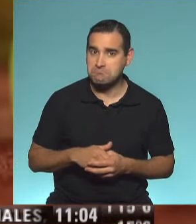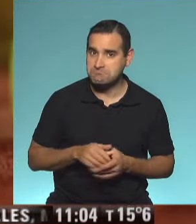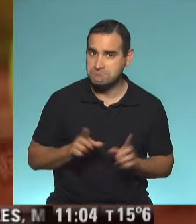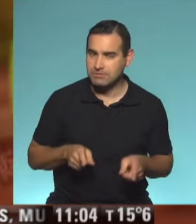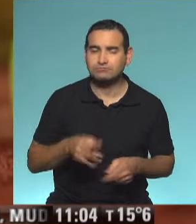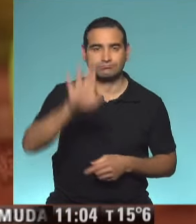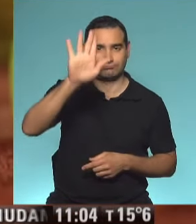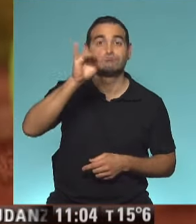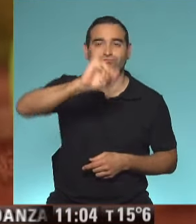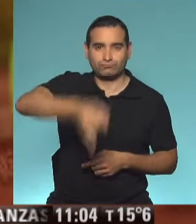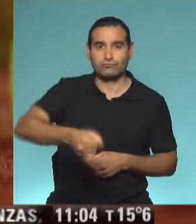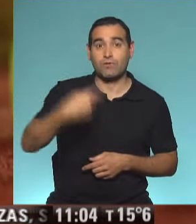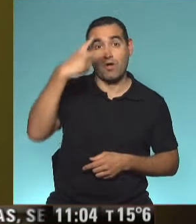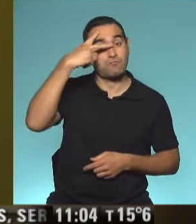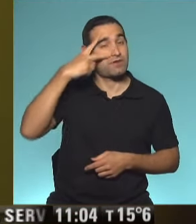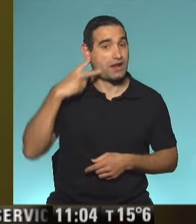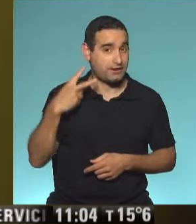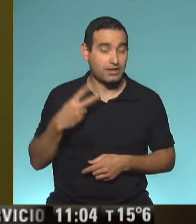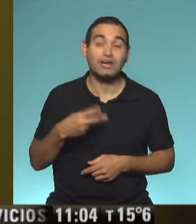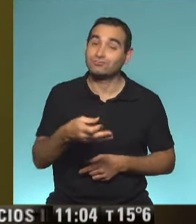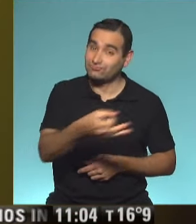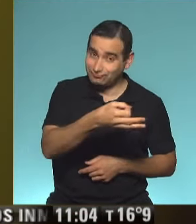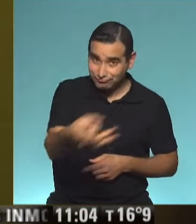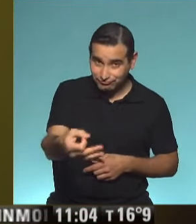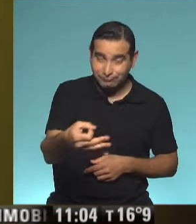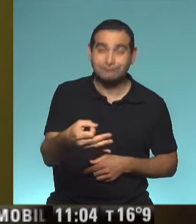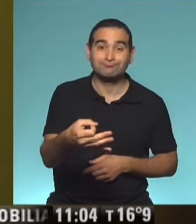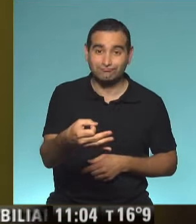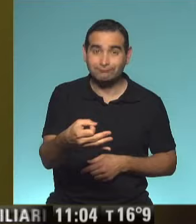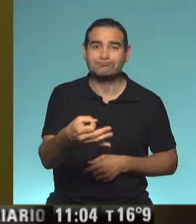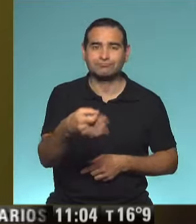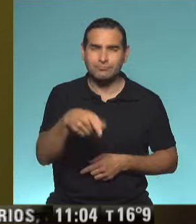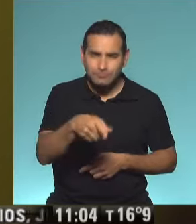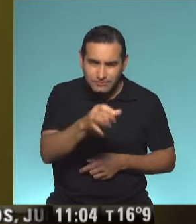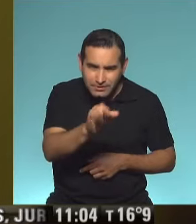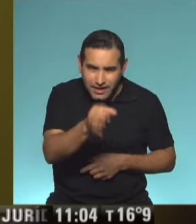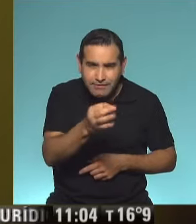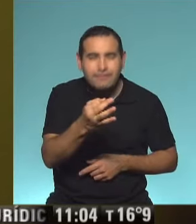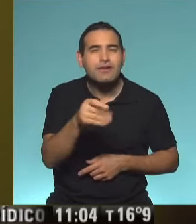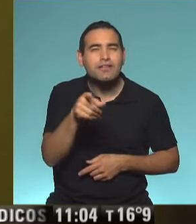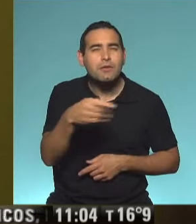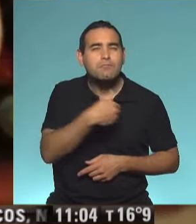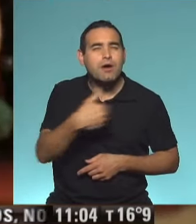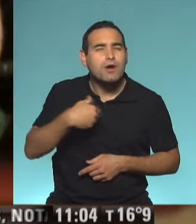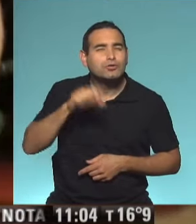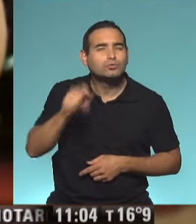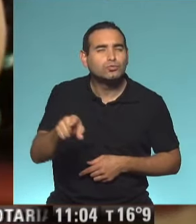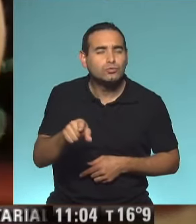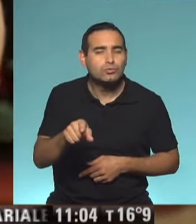Sí, un pirata. Así es. ¿Y escucharon hablar alguna vez de su mamá?